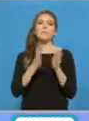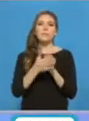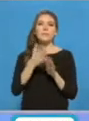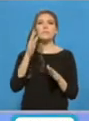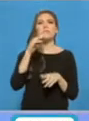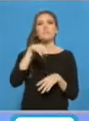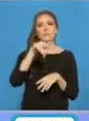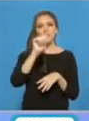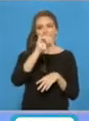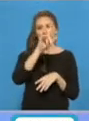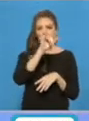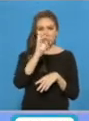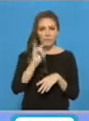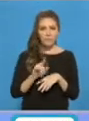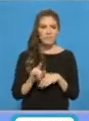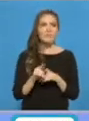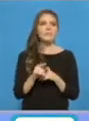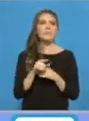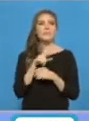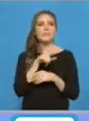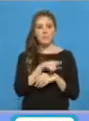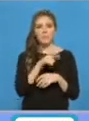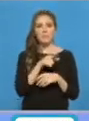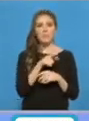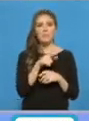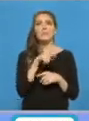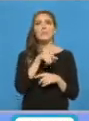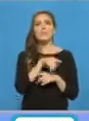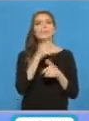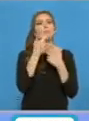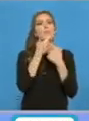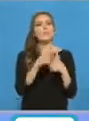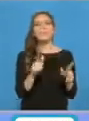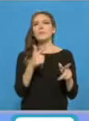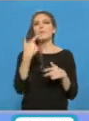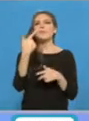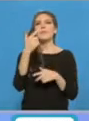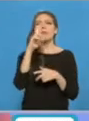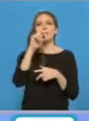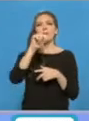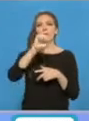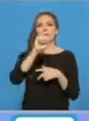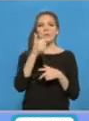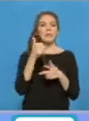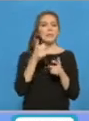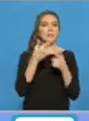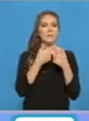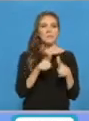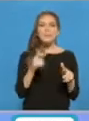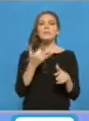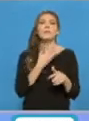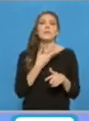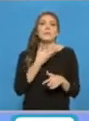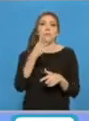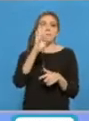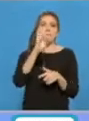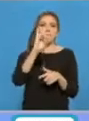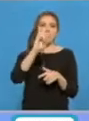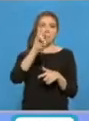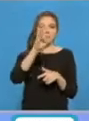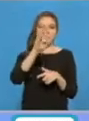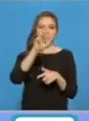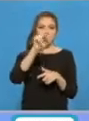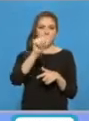maíz, empezando a contestar tu pregunta, bueno, pues son libres de grasa, ¿no? Y tienen fibra, entonces, bueno, y además de que también